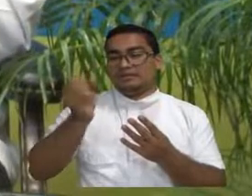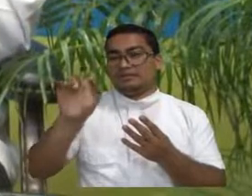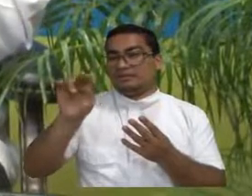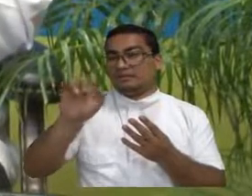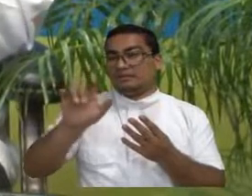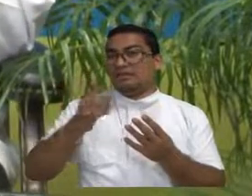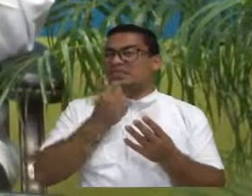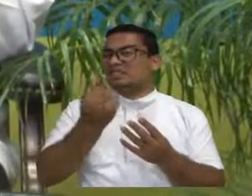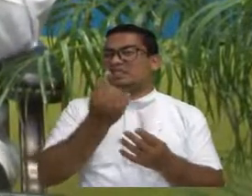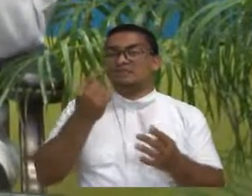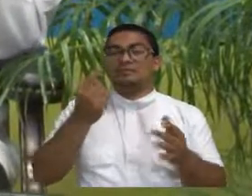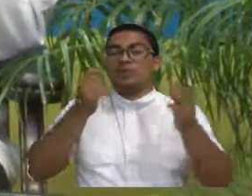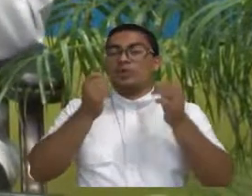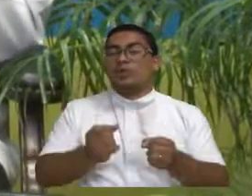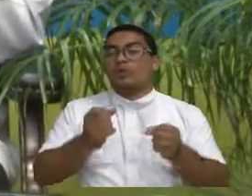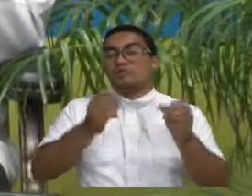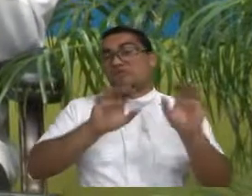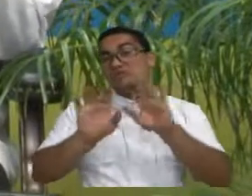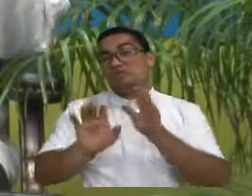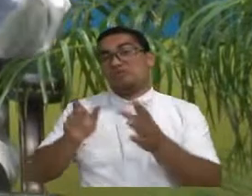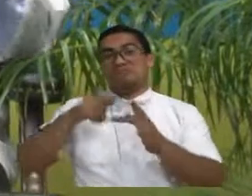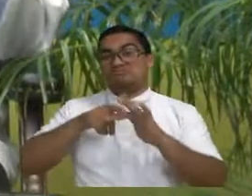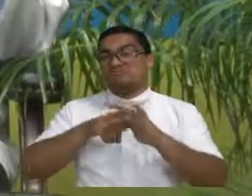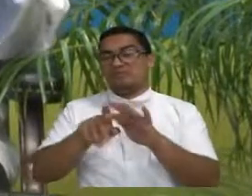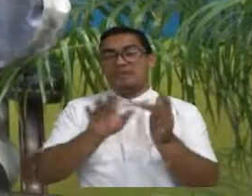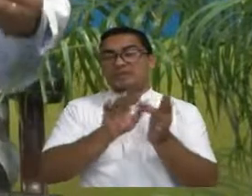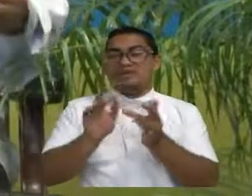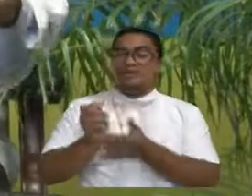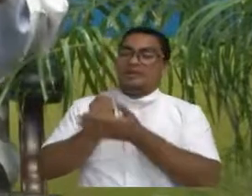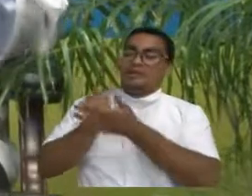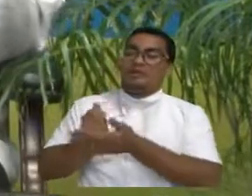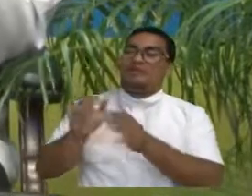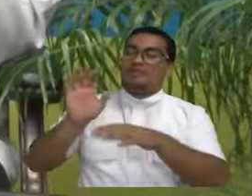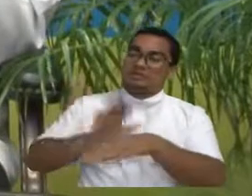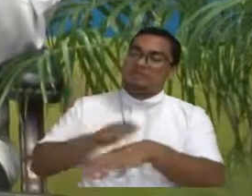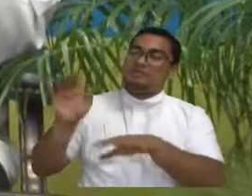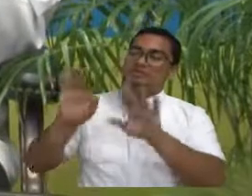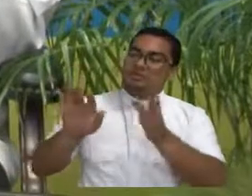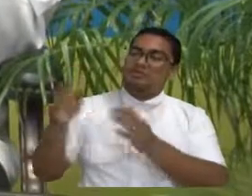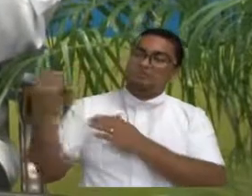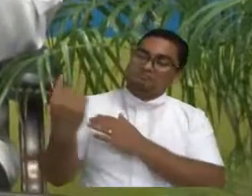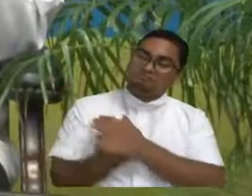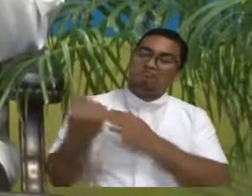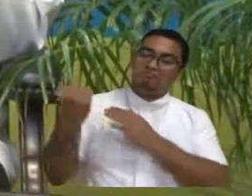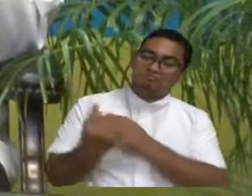y es un proceso de sesiones que tiene que estar acudiendo para que